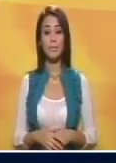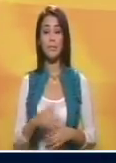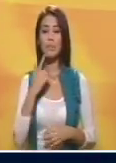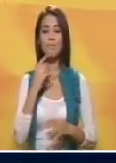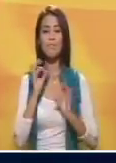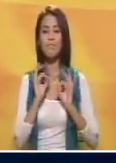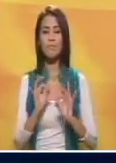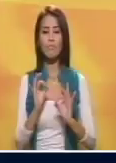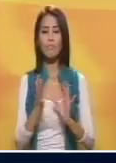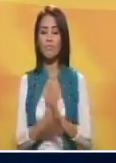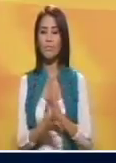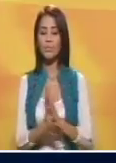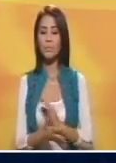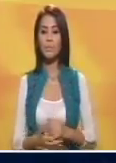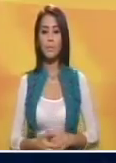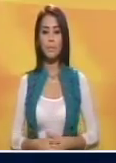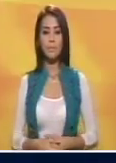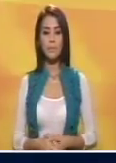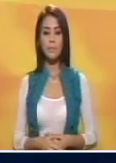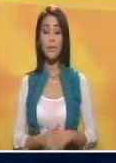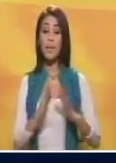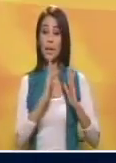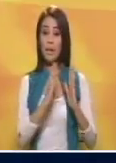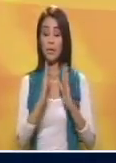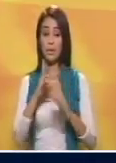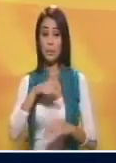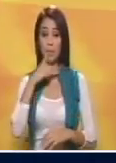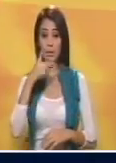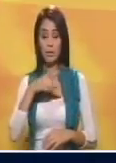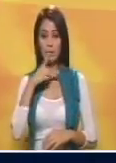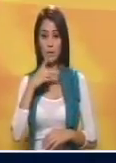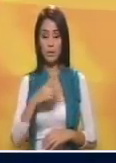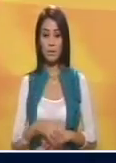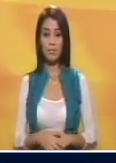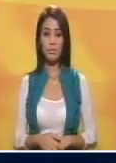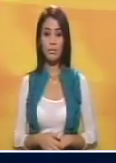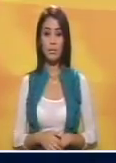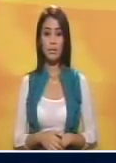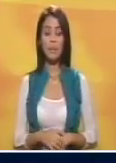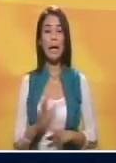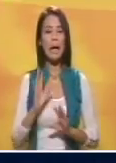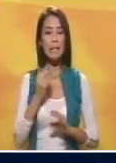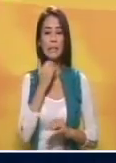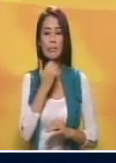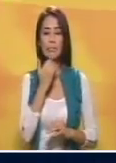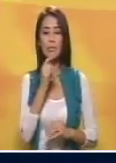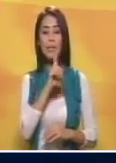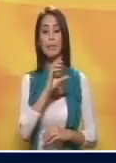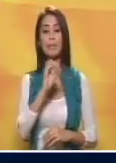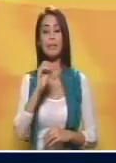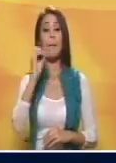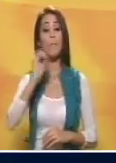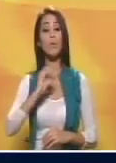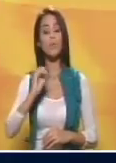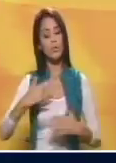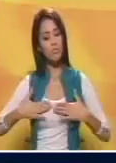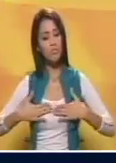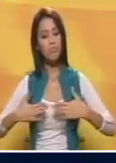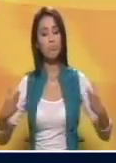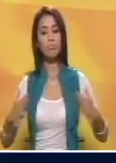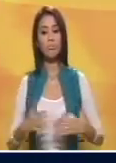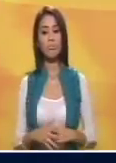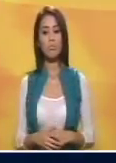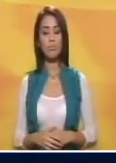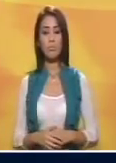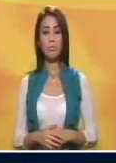buen indicador, que las organizaciones políticas, casi el 100%, están dispuestas y han dicho: